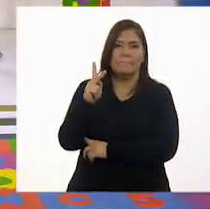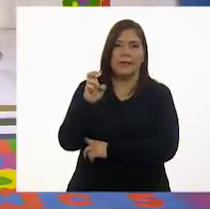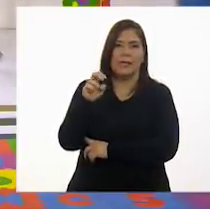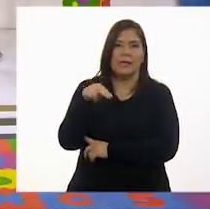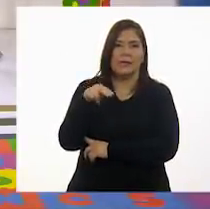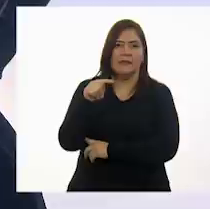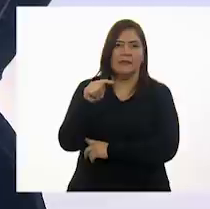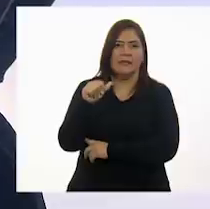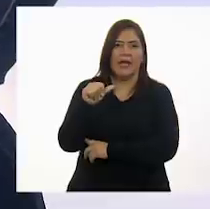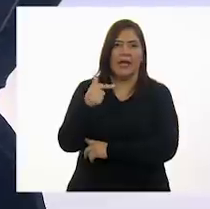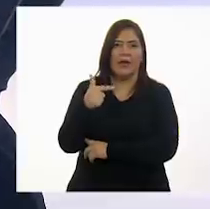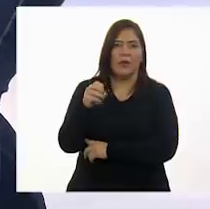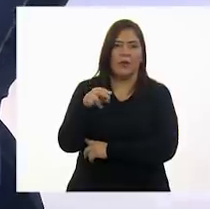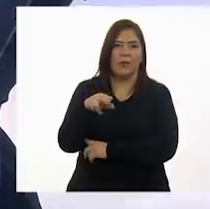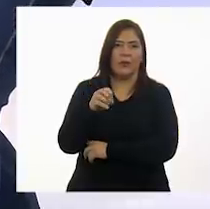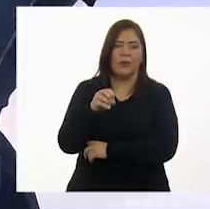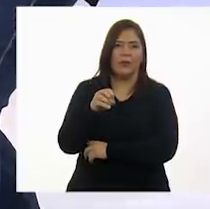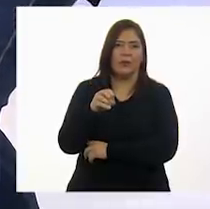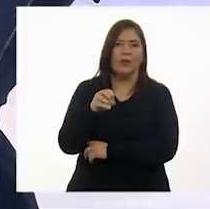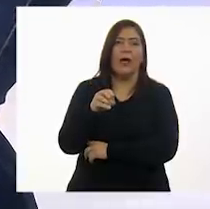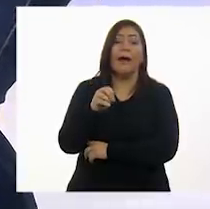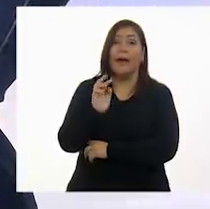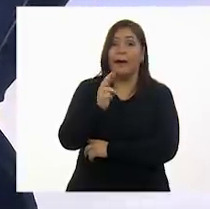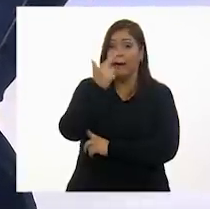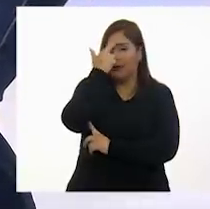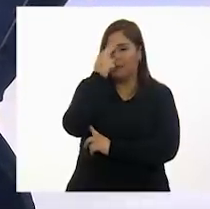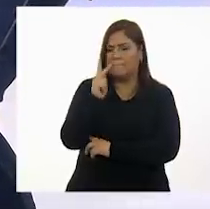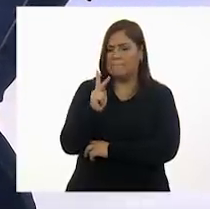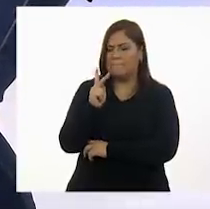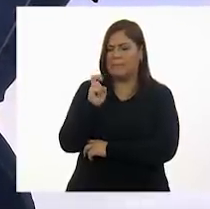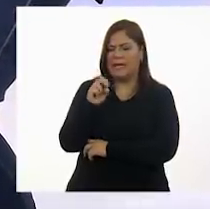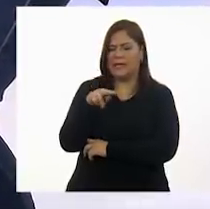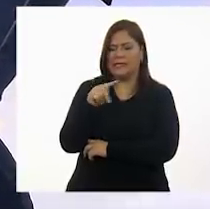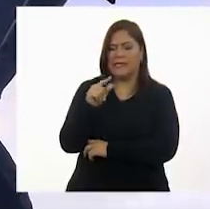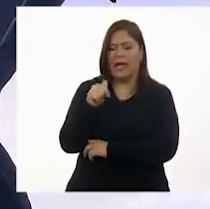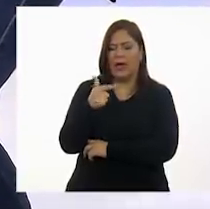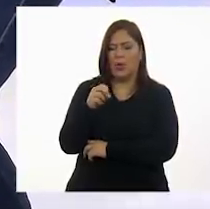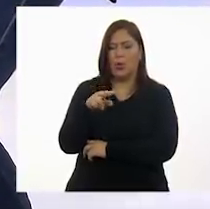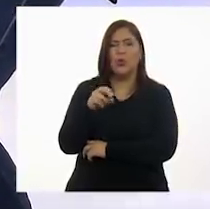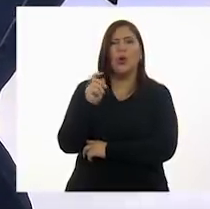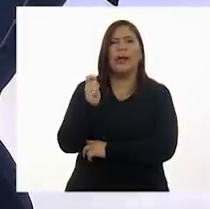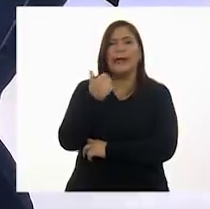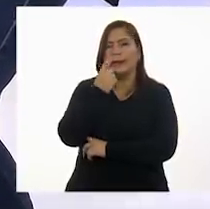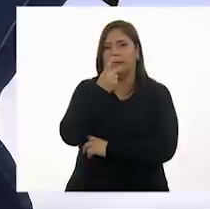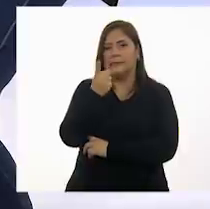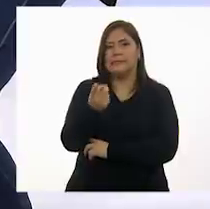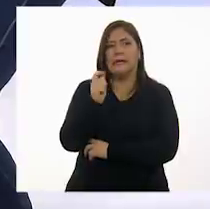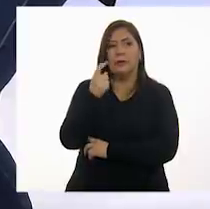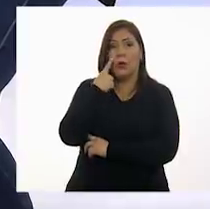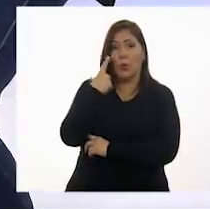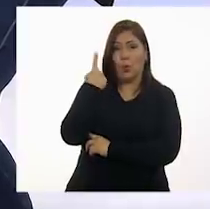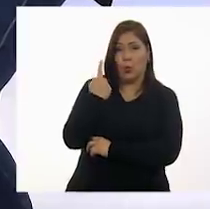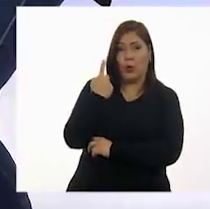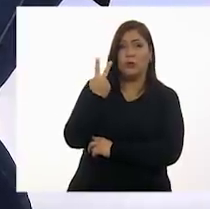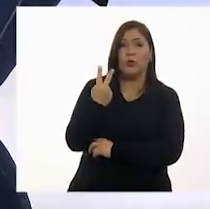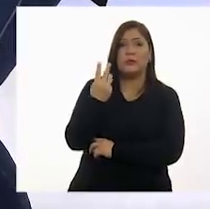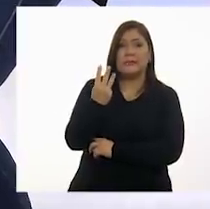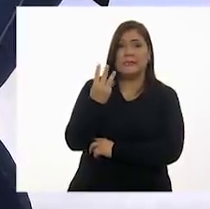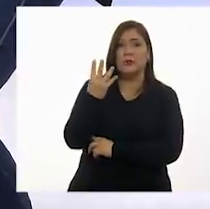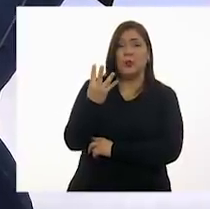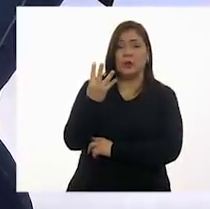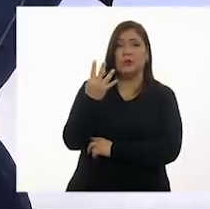pentágono. ¿Sí? Recordemos por qué se llama pentágono. Porque tiene una, dos,